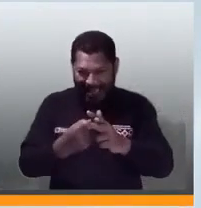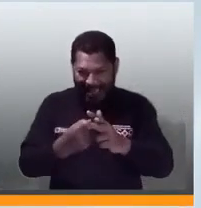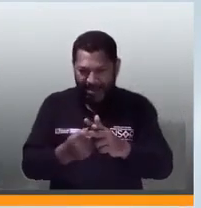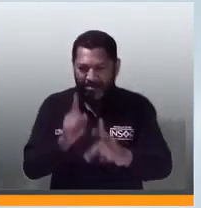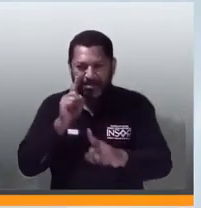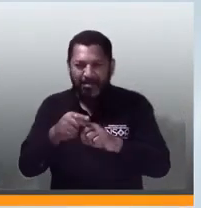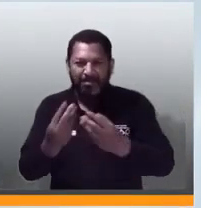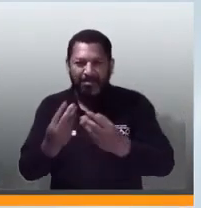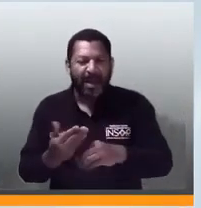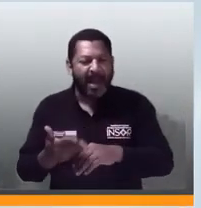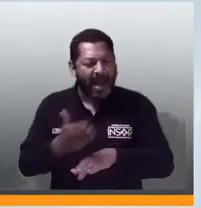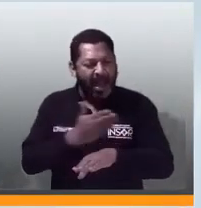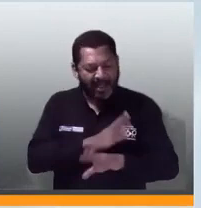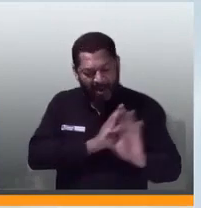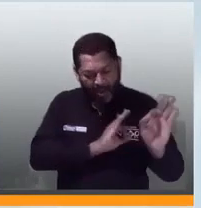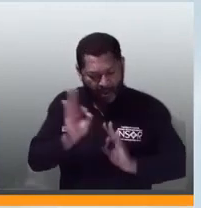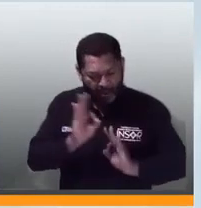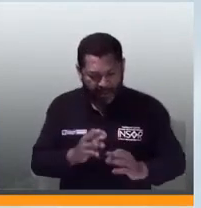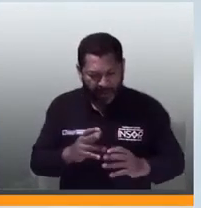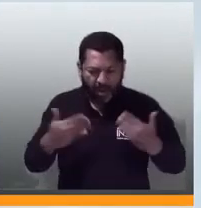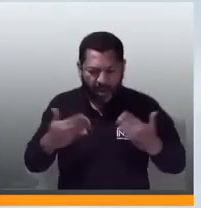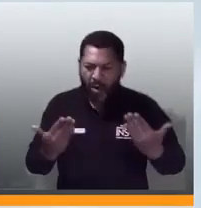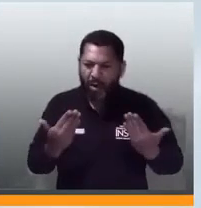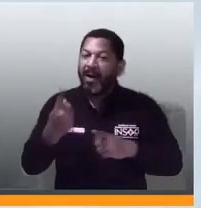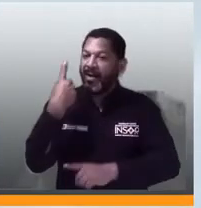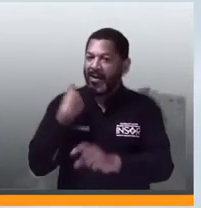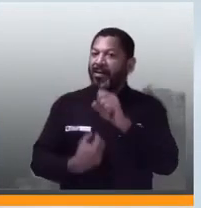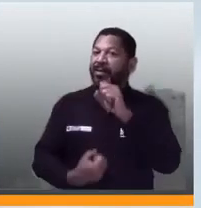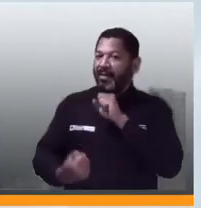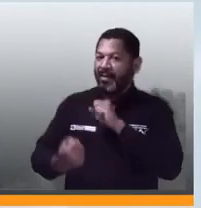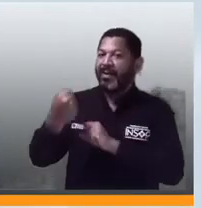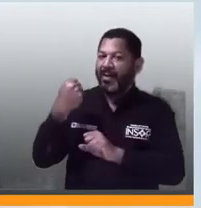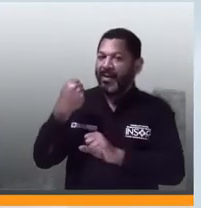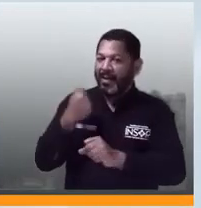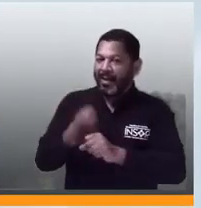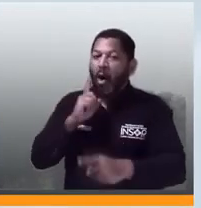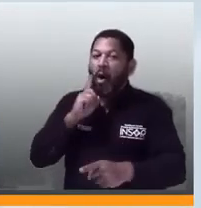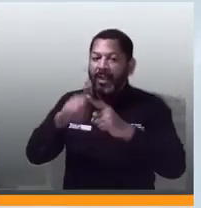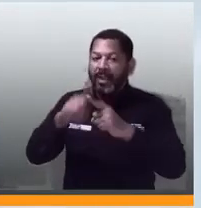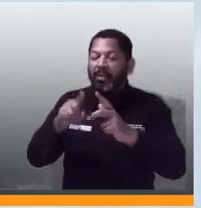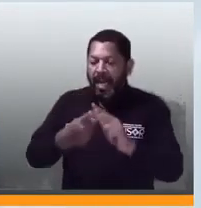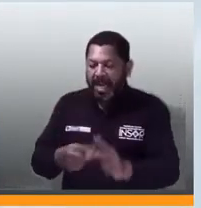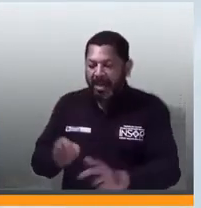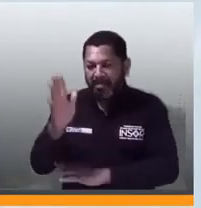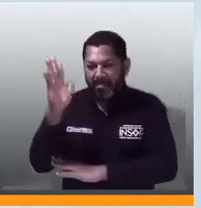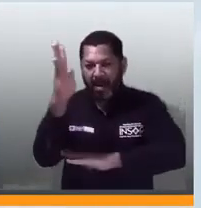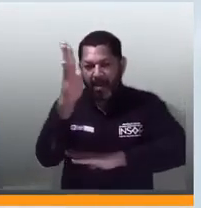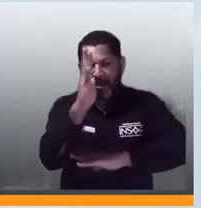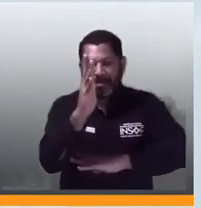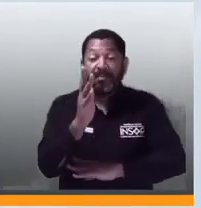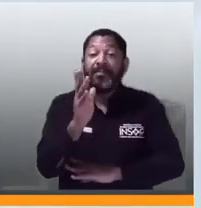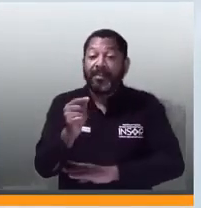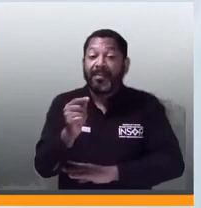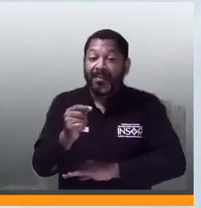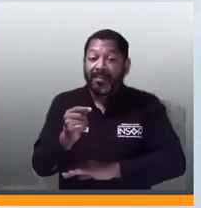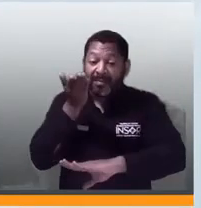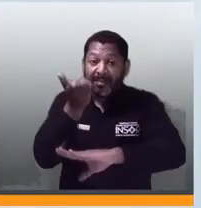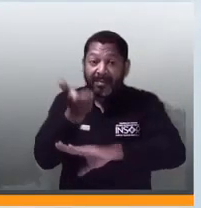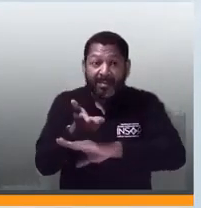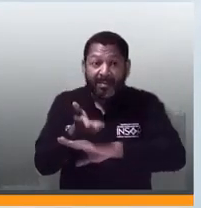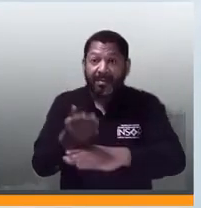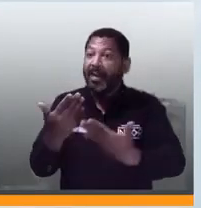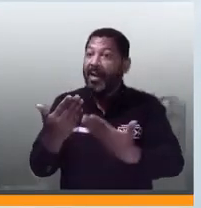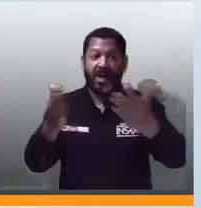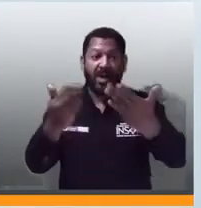estaba programado en principio, esto está planeado desde el año pasado. Estos talleres la respuesta se